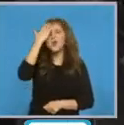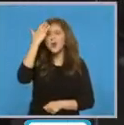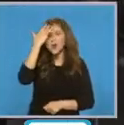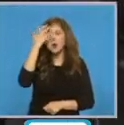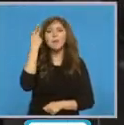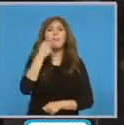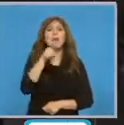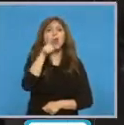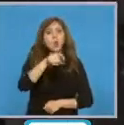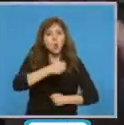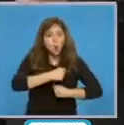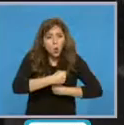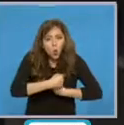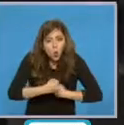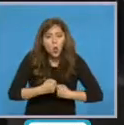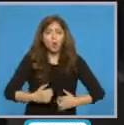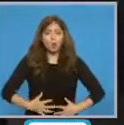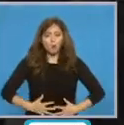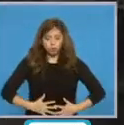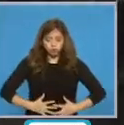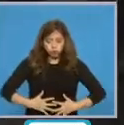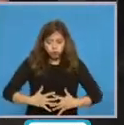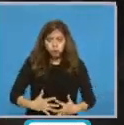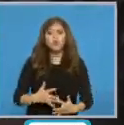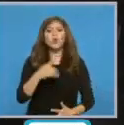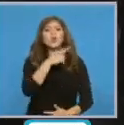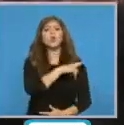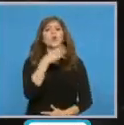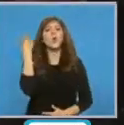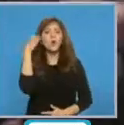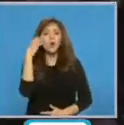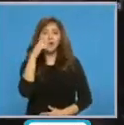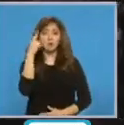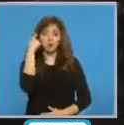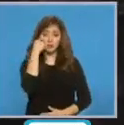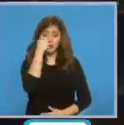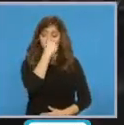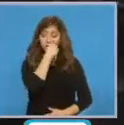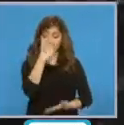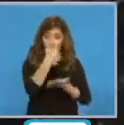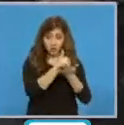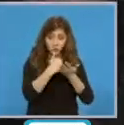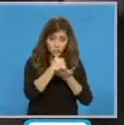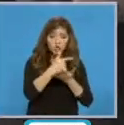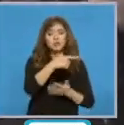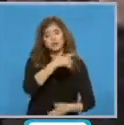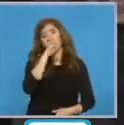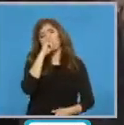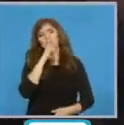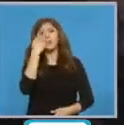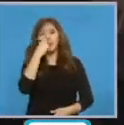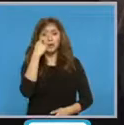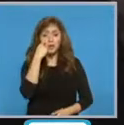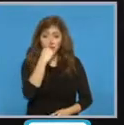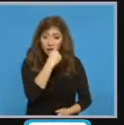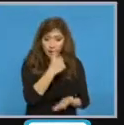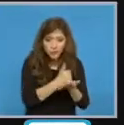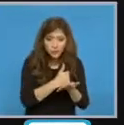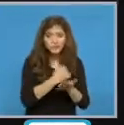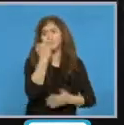es gordo, panzón, frívolo, coqueto. Mire qué ojos azules Está tiene. muy joven, está muy joven. No, tiene ojos